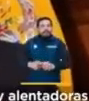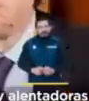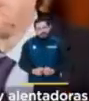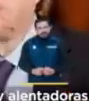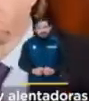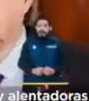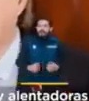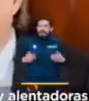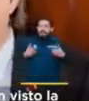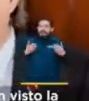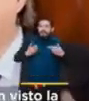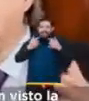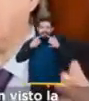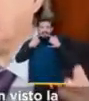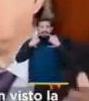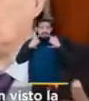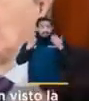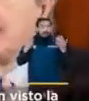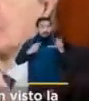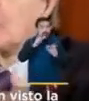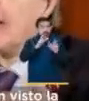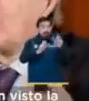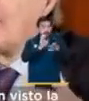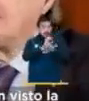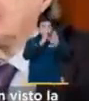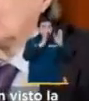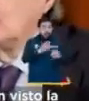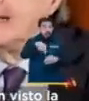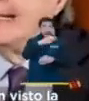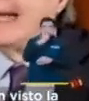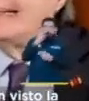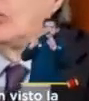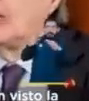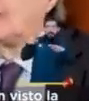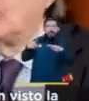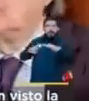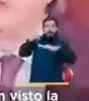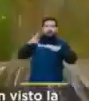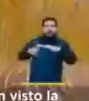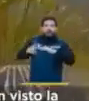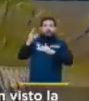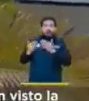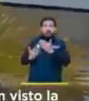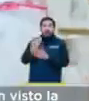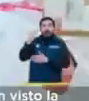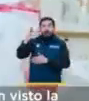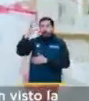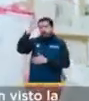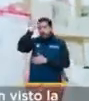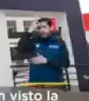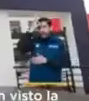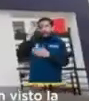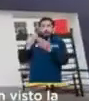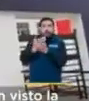meses. Con alegría, los ecuatorianos han visto la inauguración de numerosos